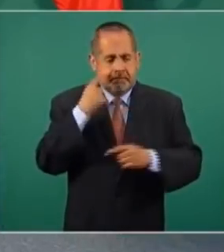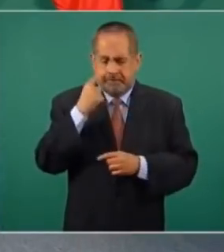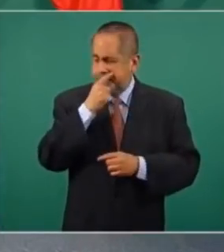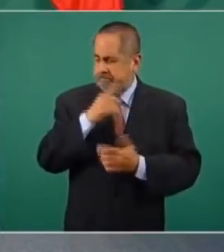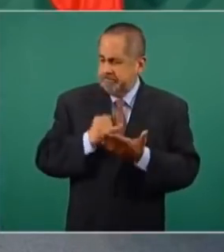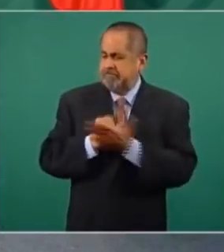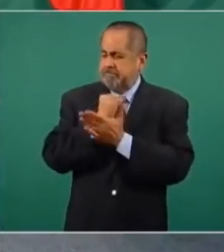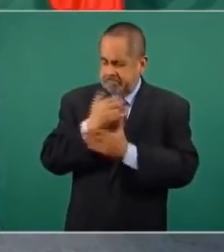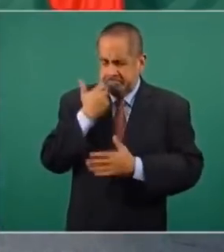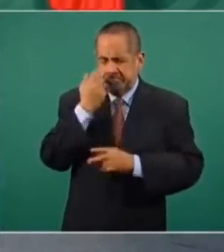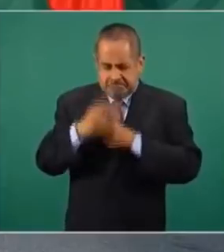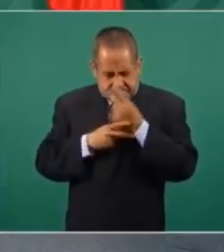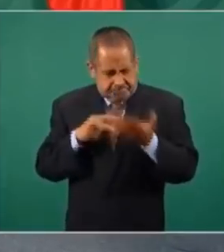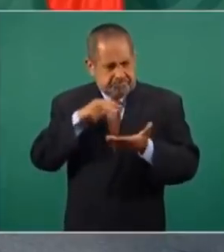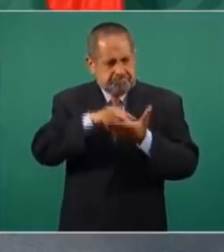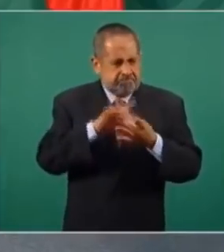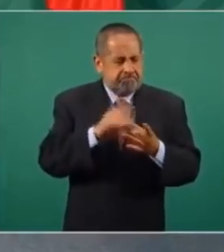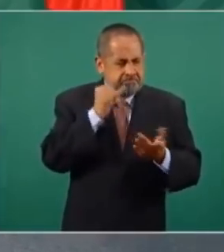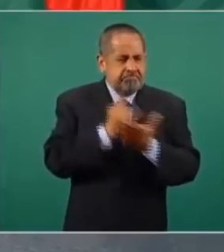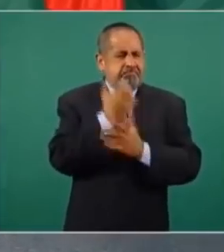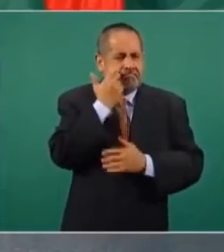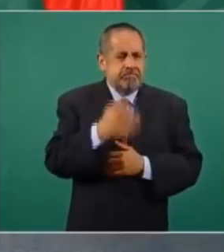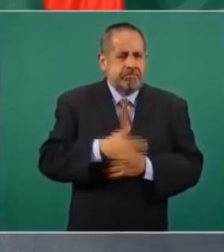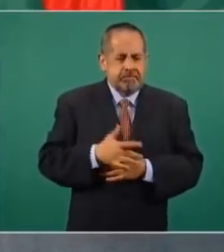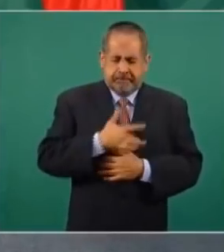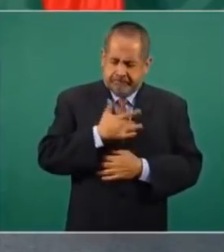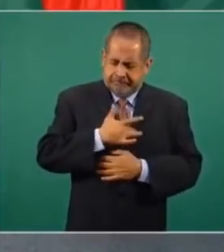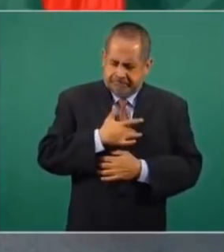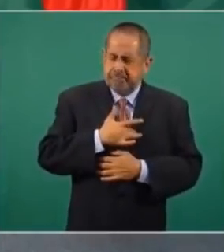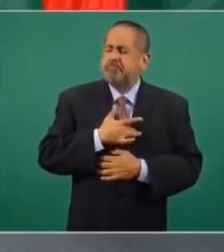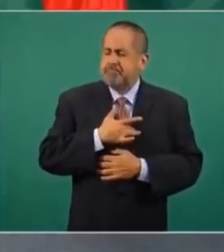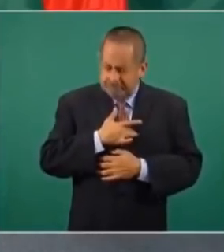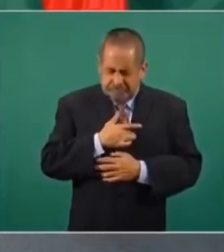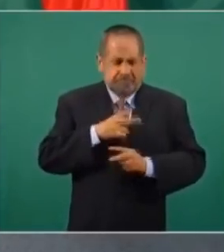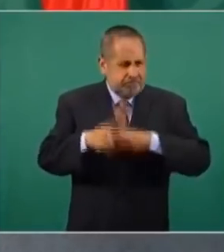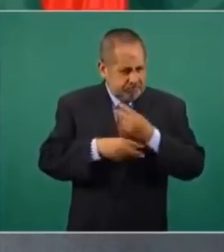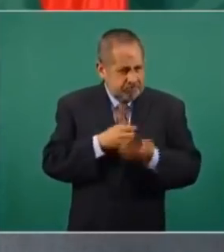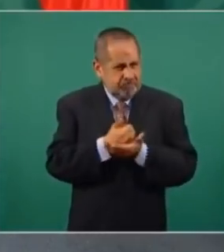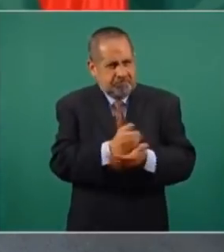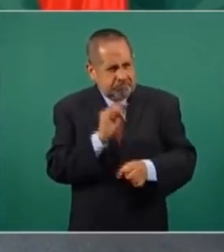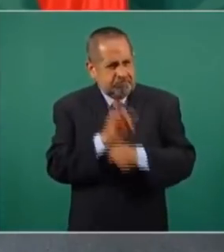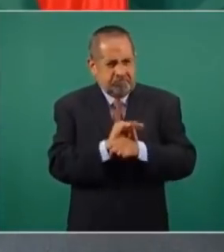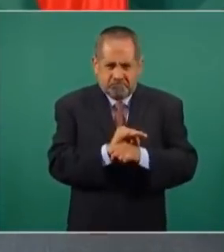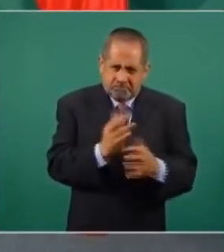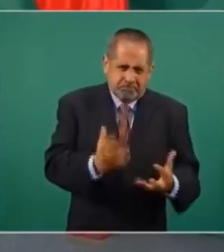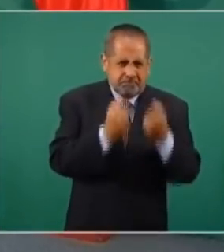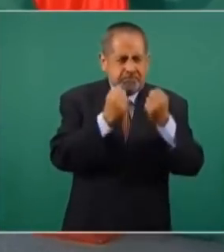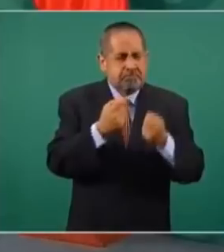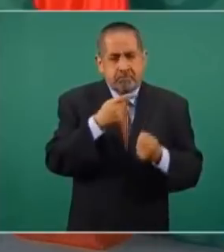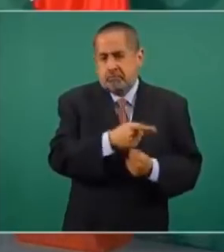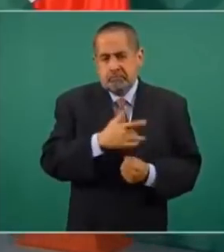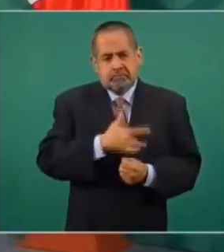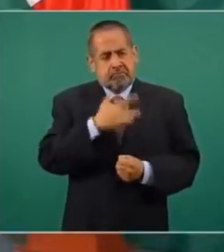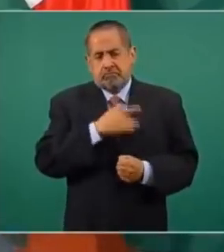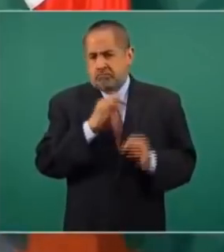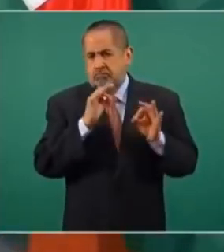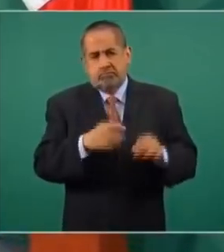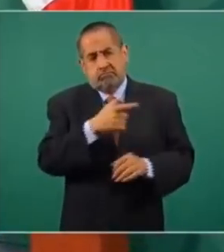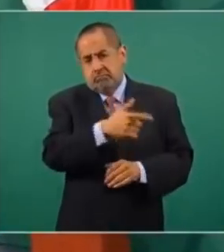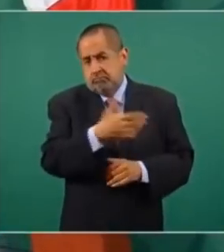decidieron estar ahí por convicción, por principios.